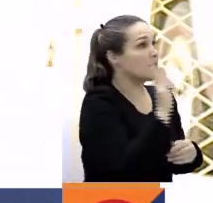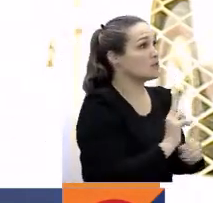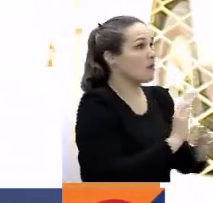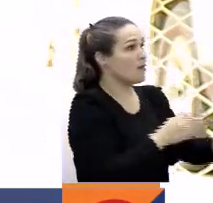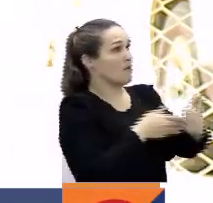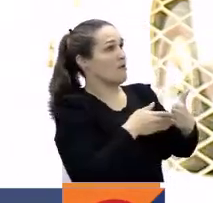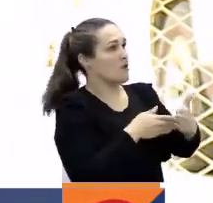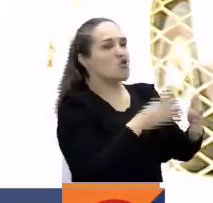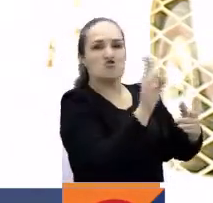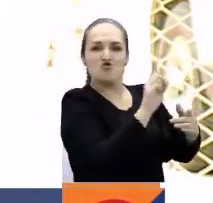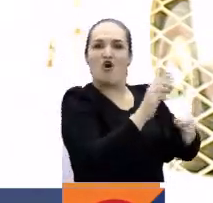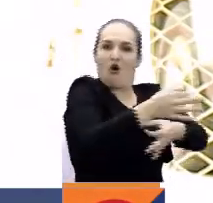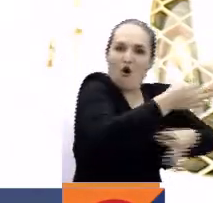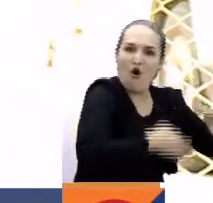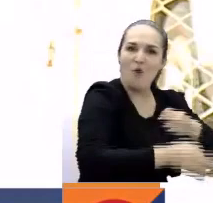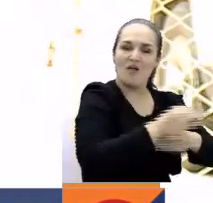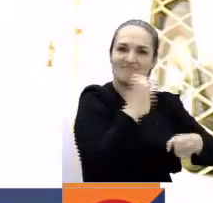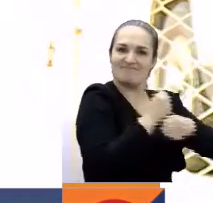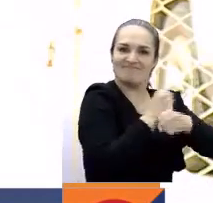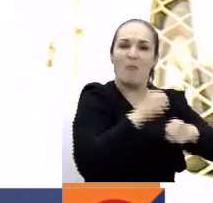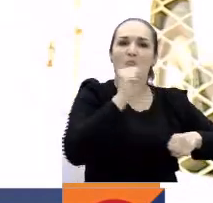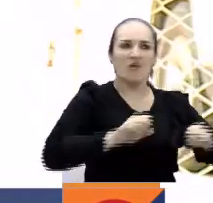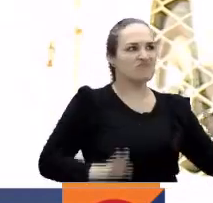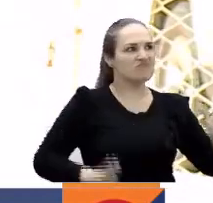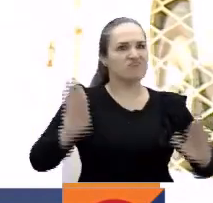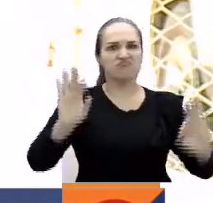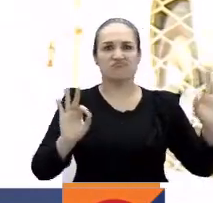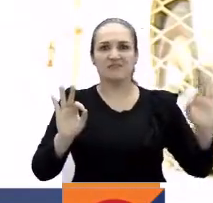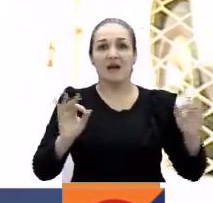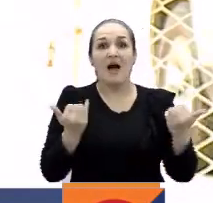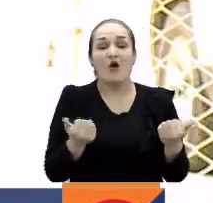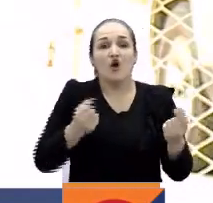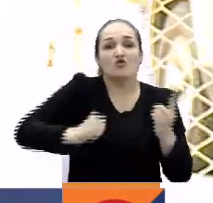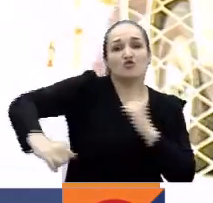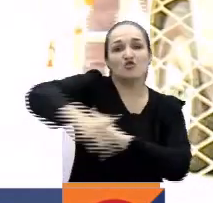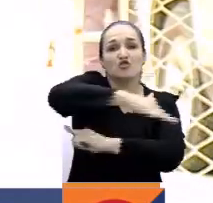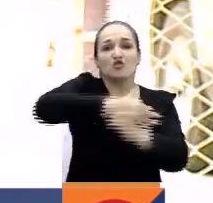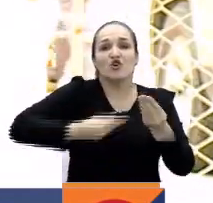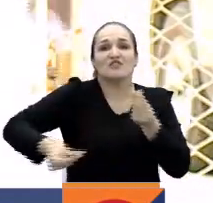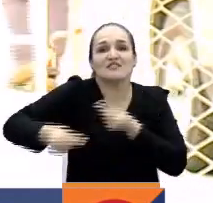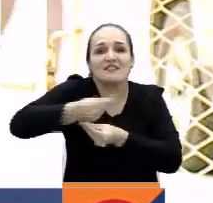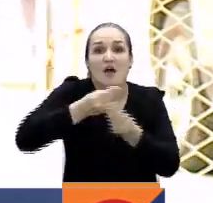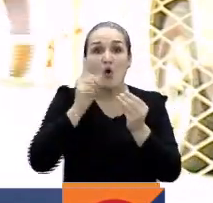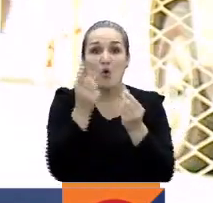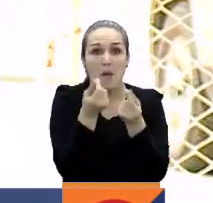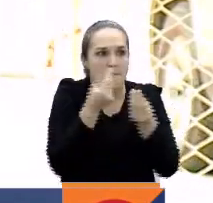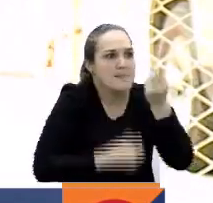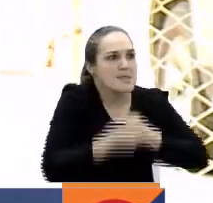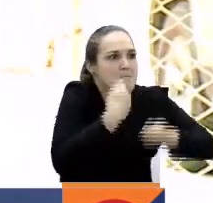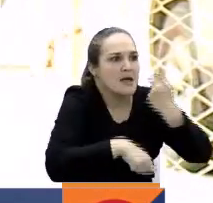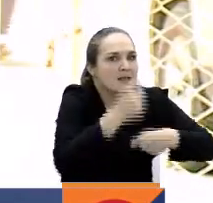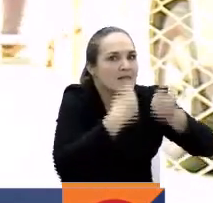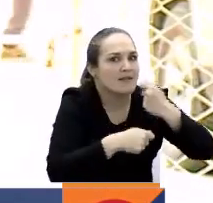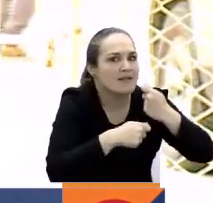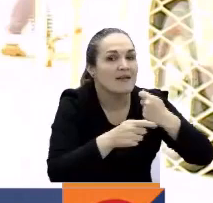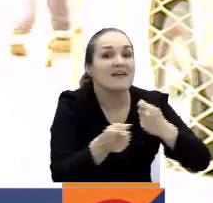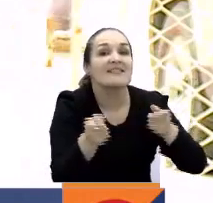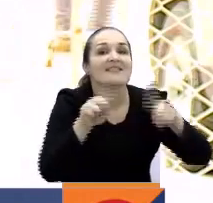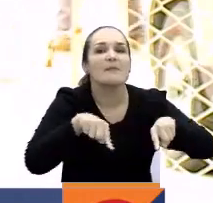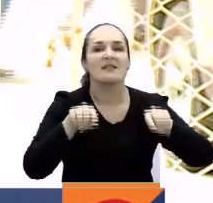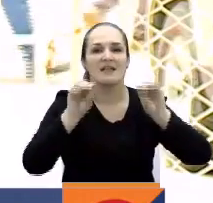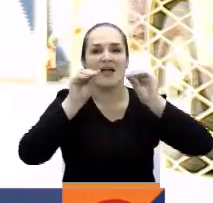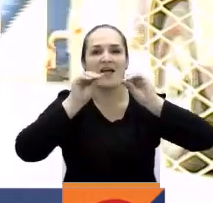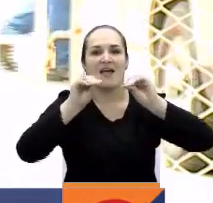orden, porque al final las sociedades se enriquecen no solamente por el comercio, sino fundamentalmente por la